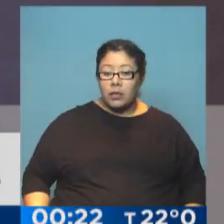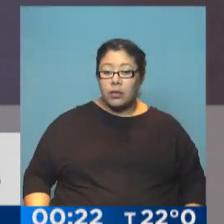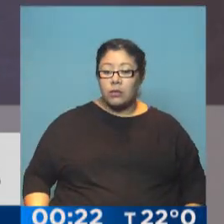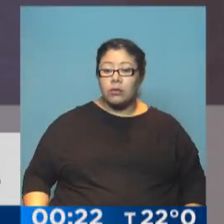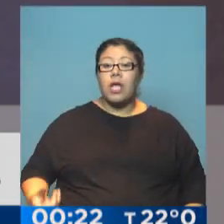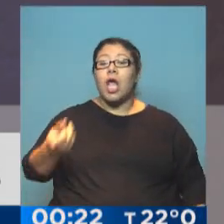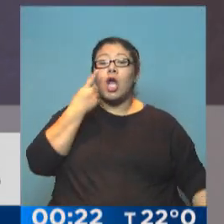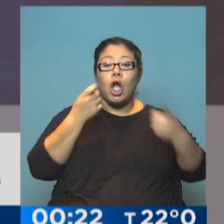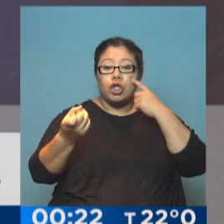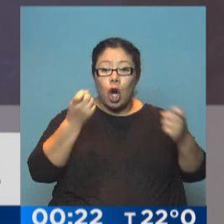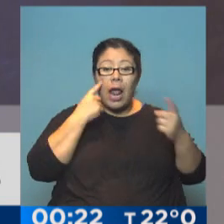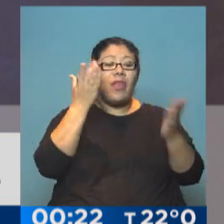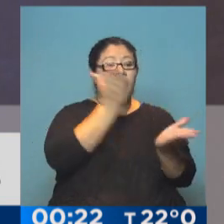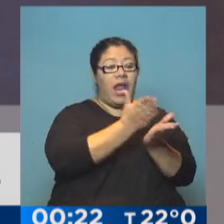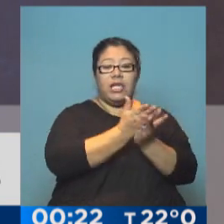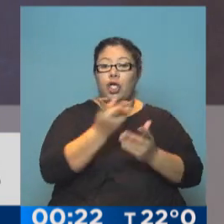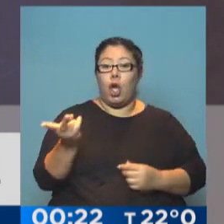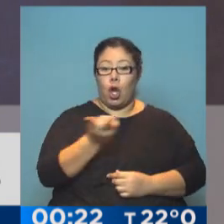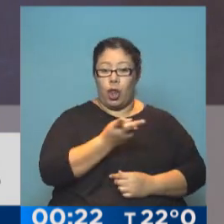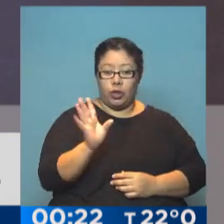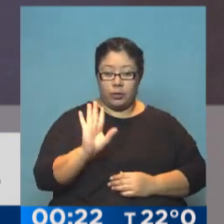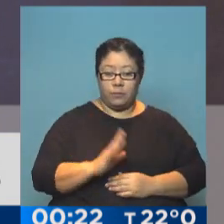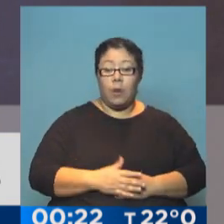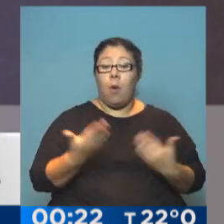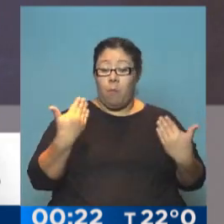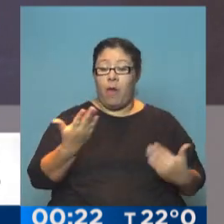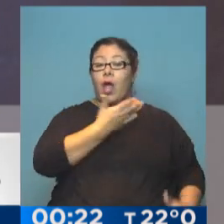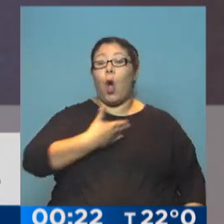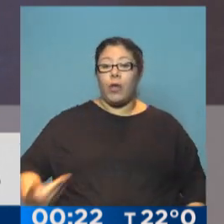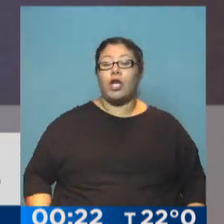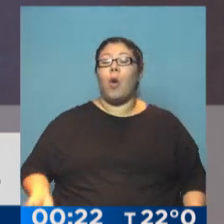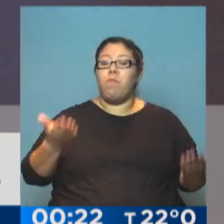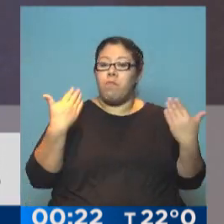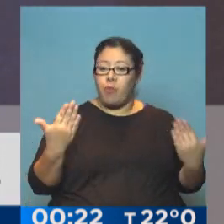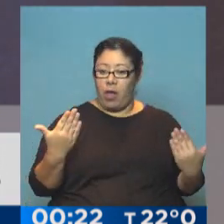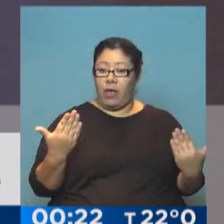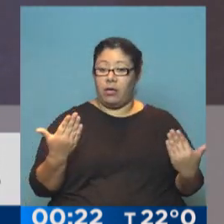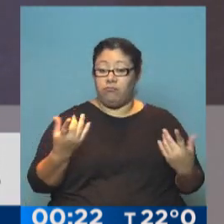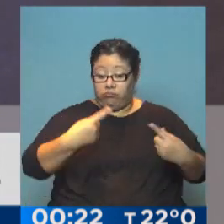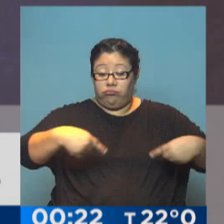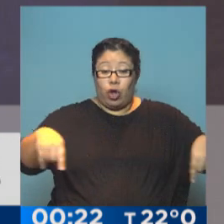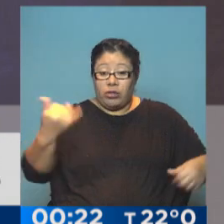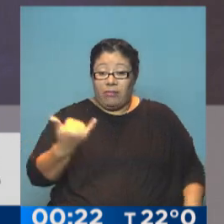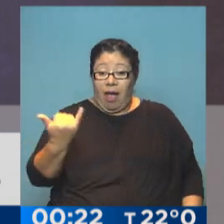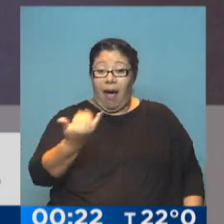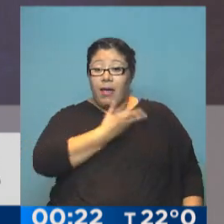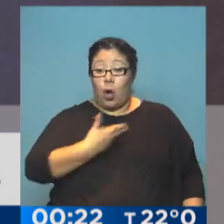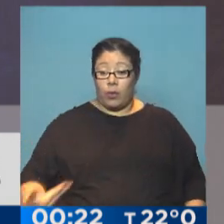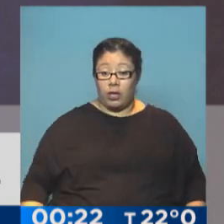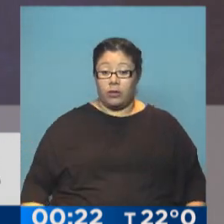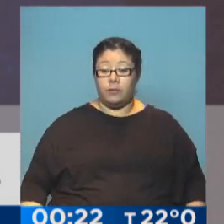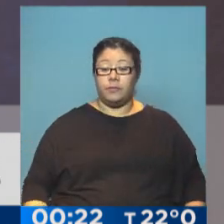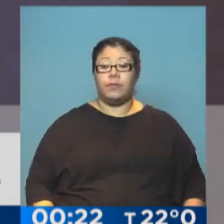regular entre los dos derechos, porque es el único que lo puede hacer y lo puede hacer con, digamos, con las herramientas que el Estado tiene a